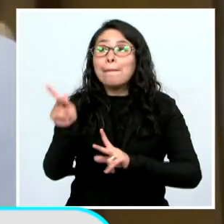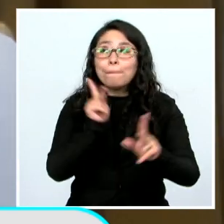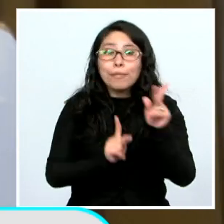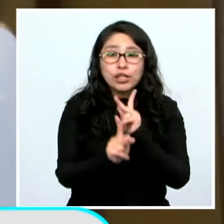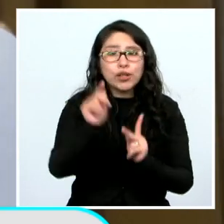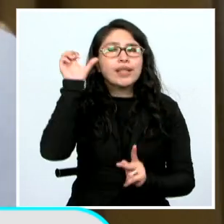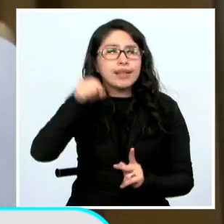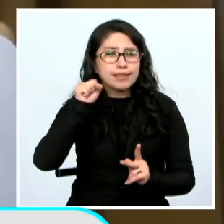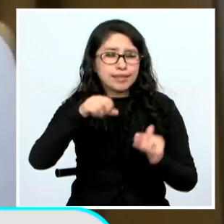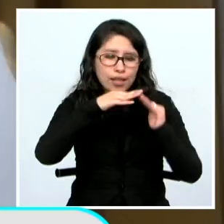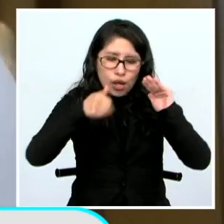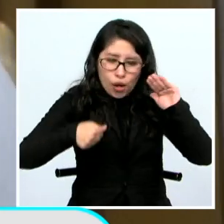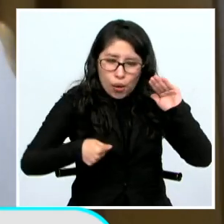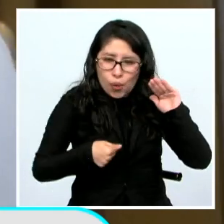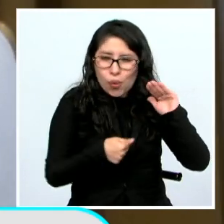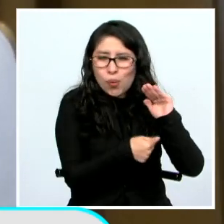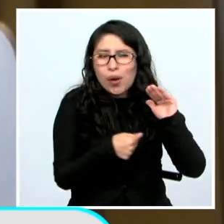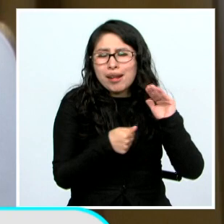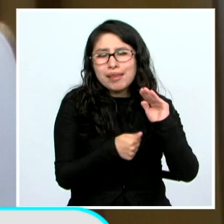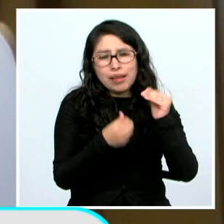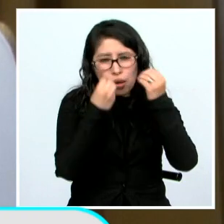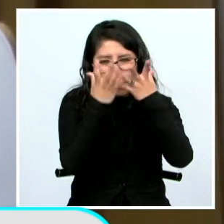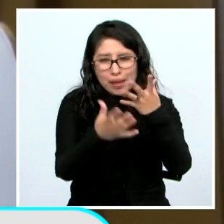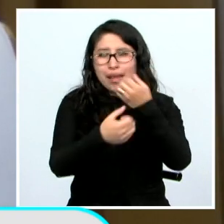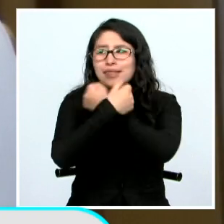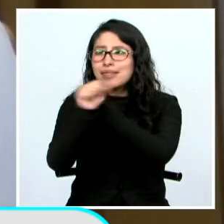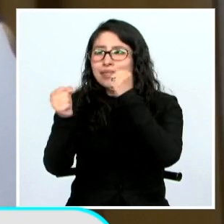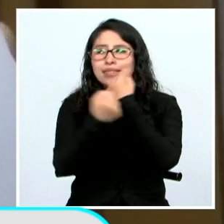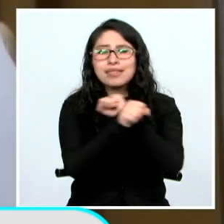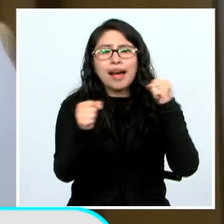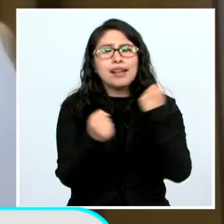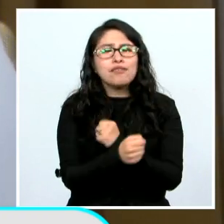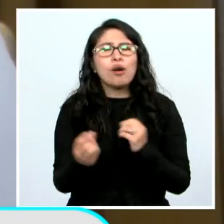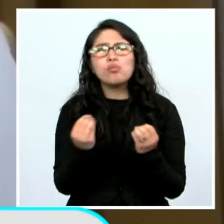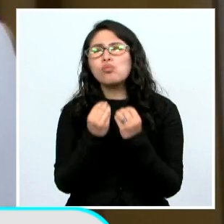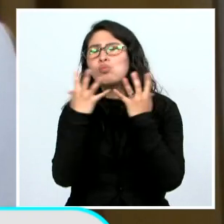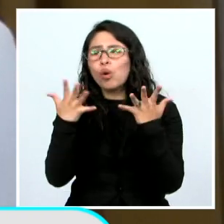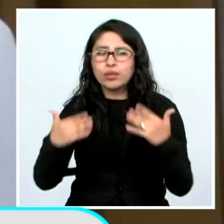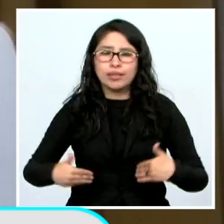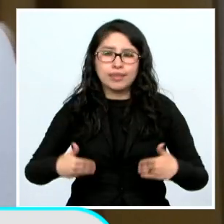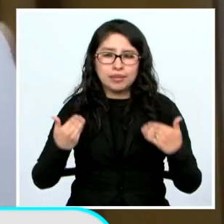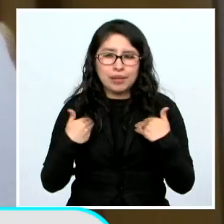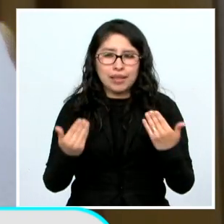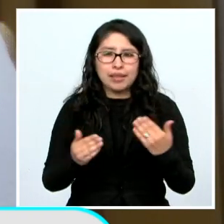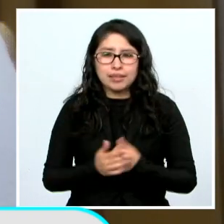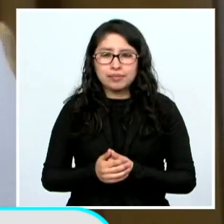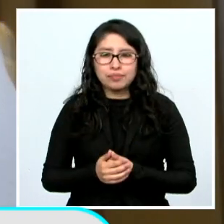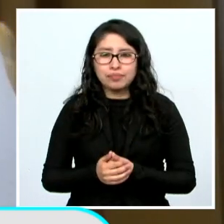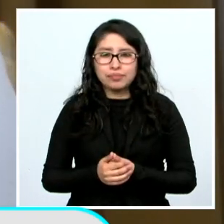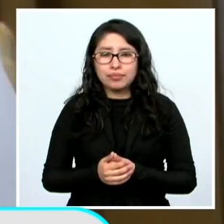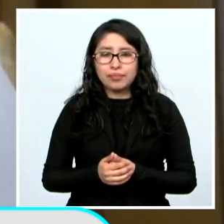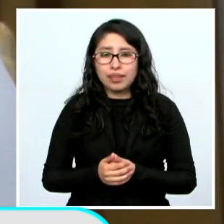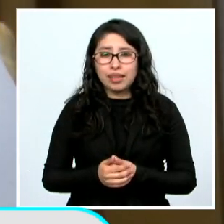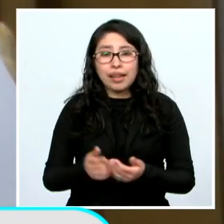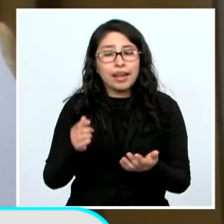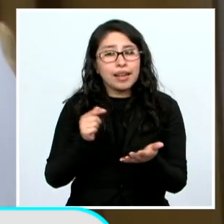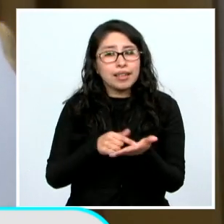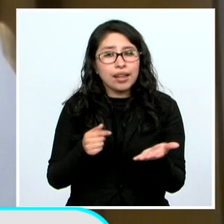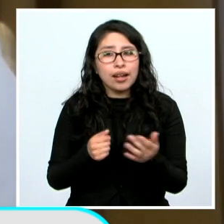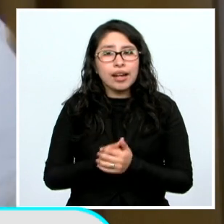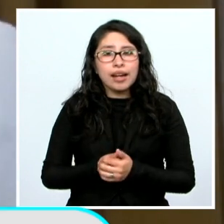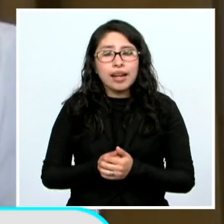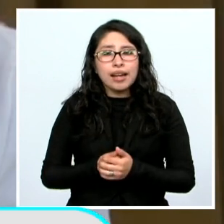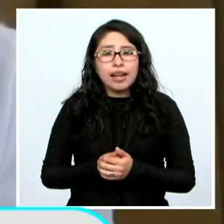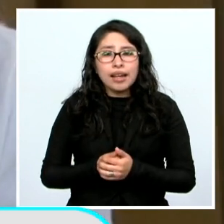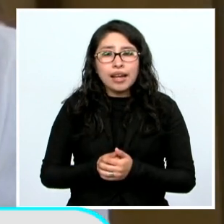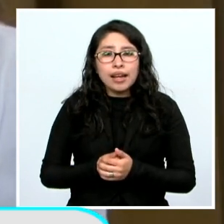salvar muchísimas vidas en el país. Entonces, obviamente de que esto necesita que uno le